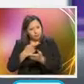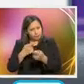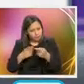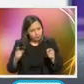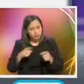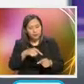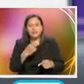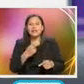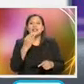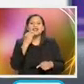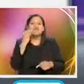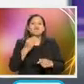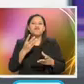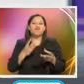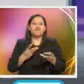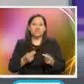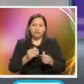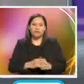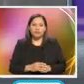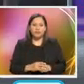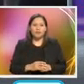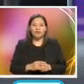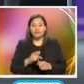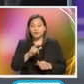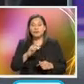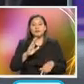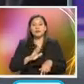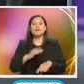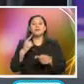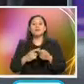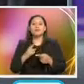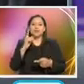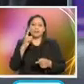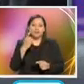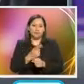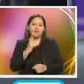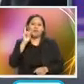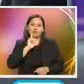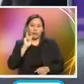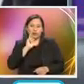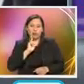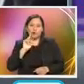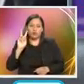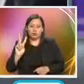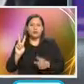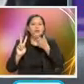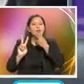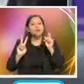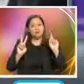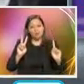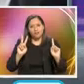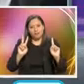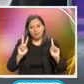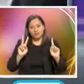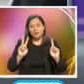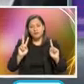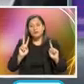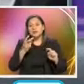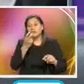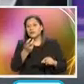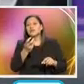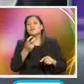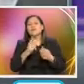degenerativa eminentemente. Sí. Da más a mujeres en relación de 2 a 1. Sí. Y esto se asocia